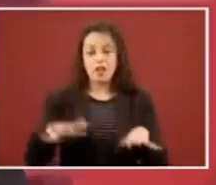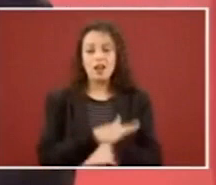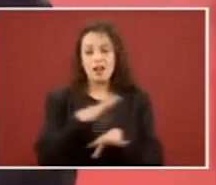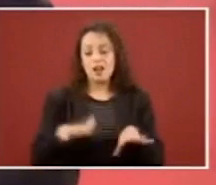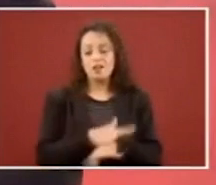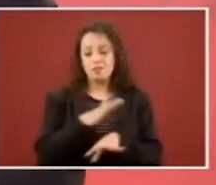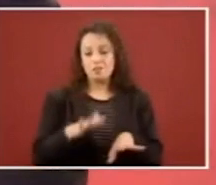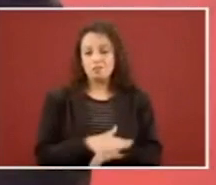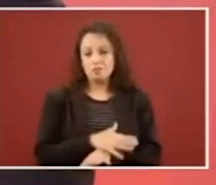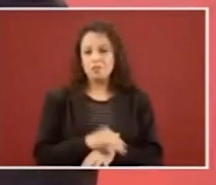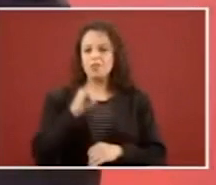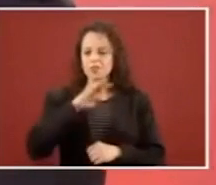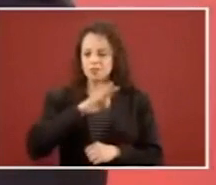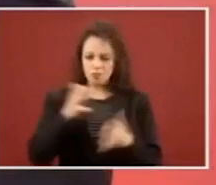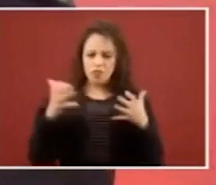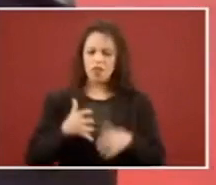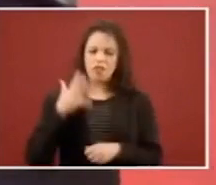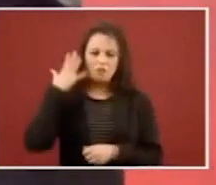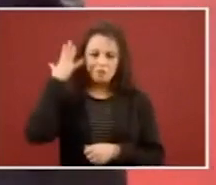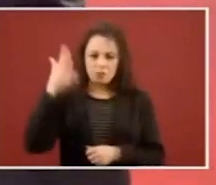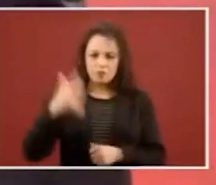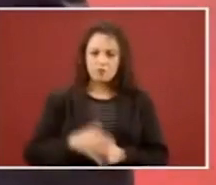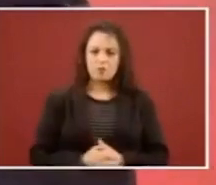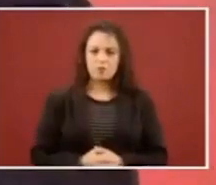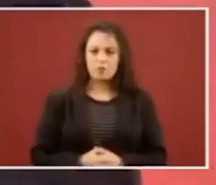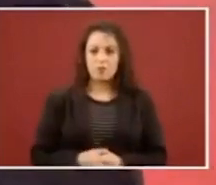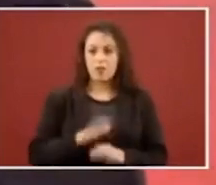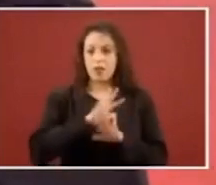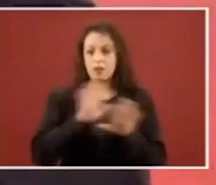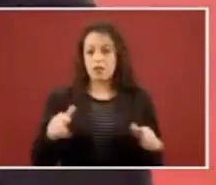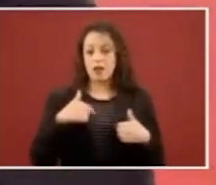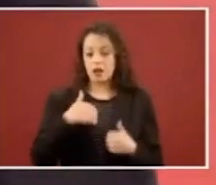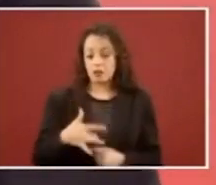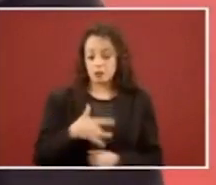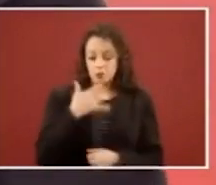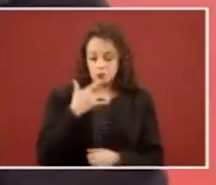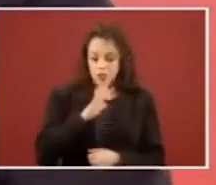lo vamos a lograr, que no nos vamos a dar por vencidos.